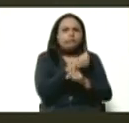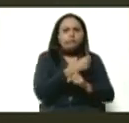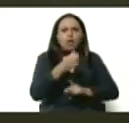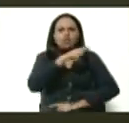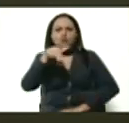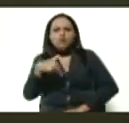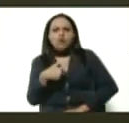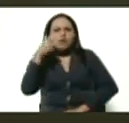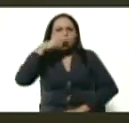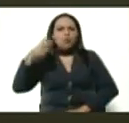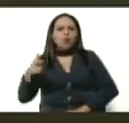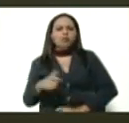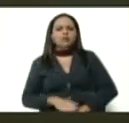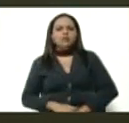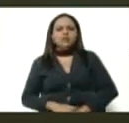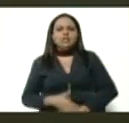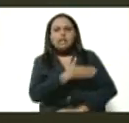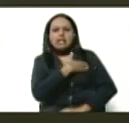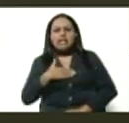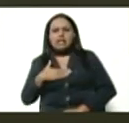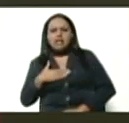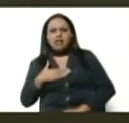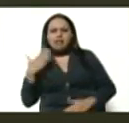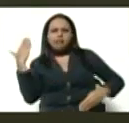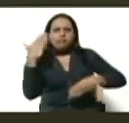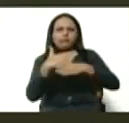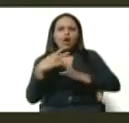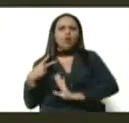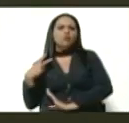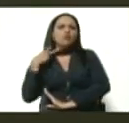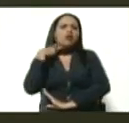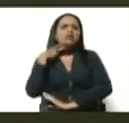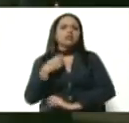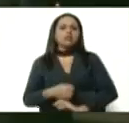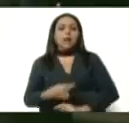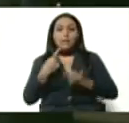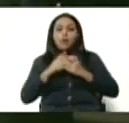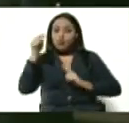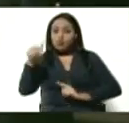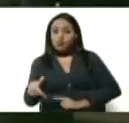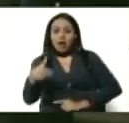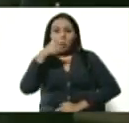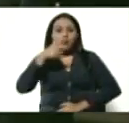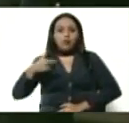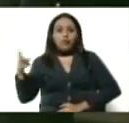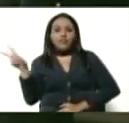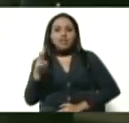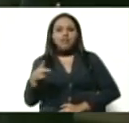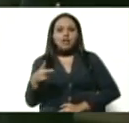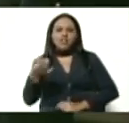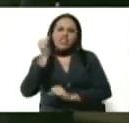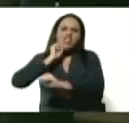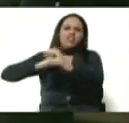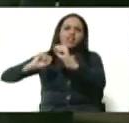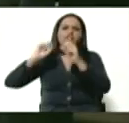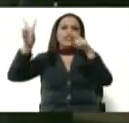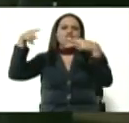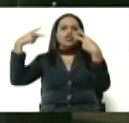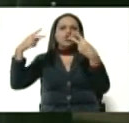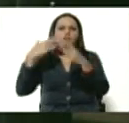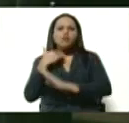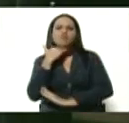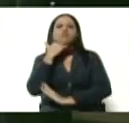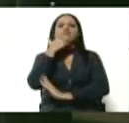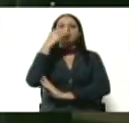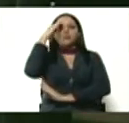pueblo, que busca cercarlo, ahogarlo. Pero aquí está el pueblo venezolano en batalla victoriosa, con la cabeza y